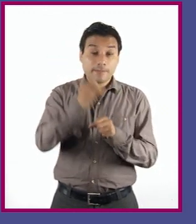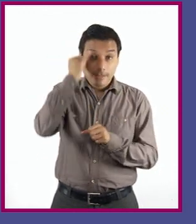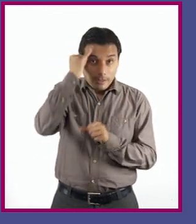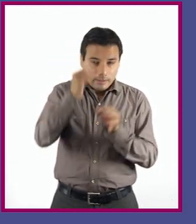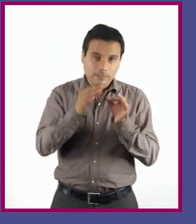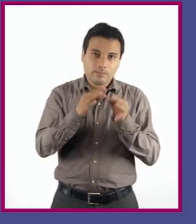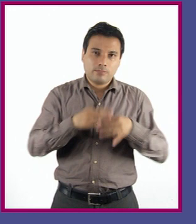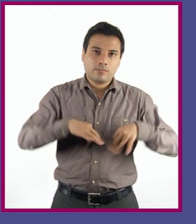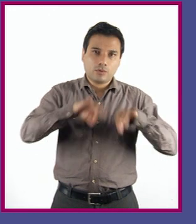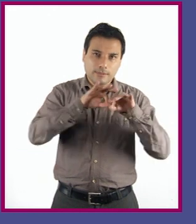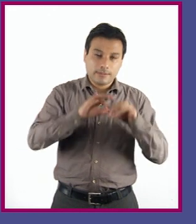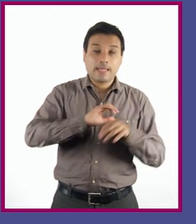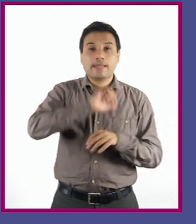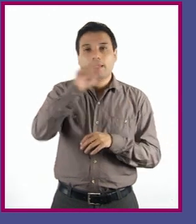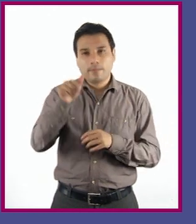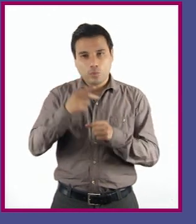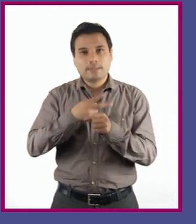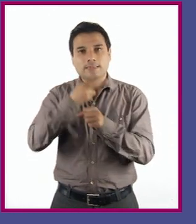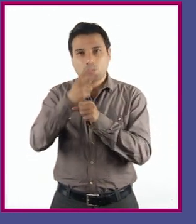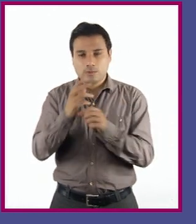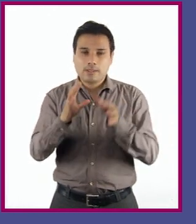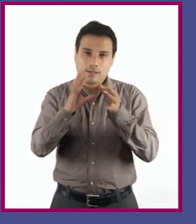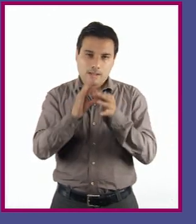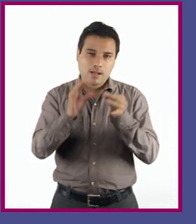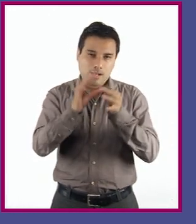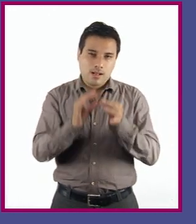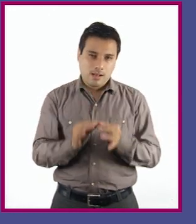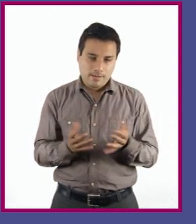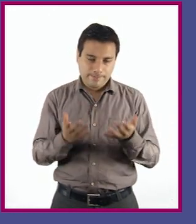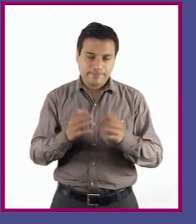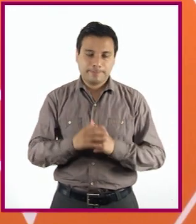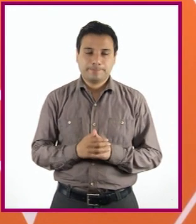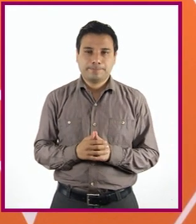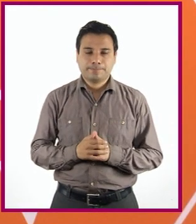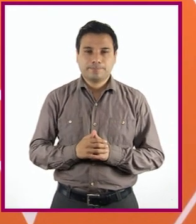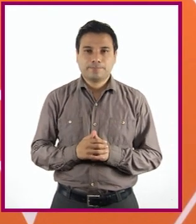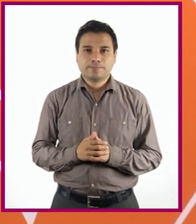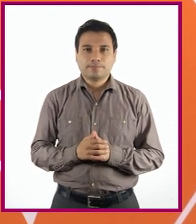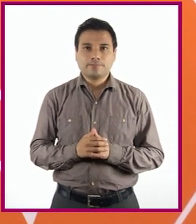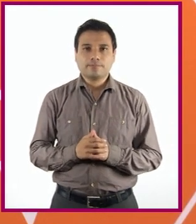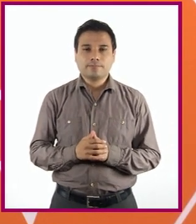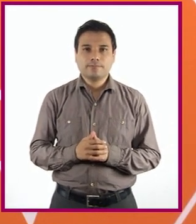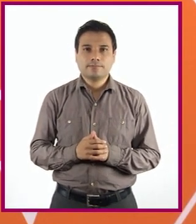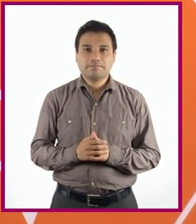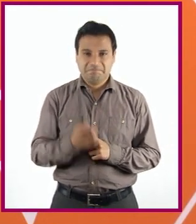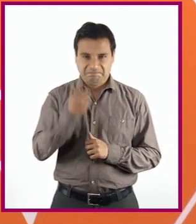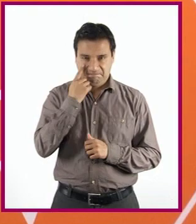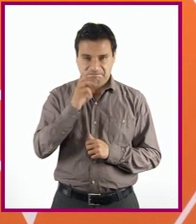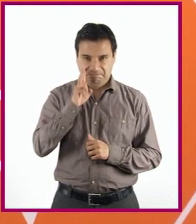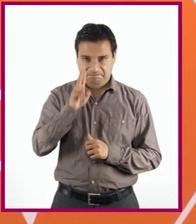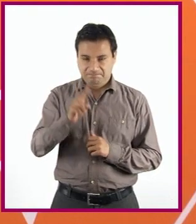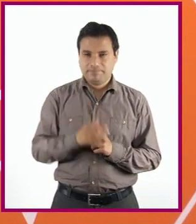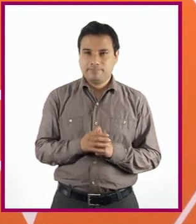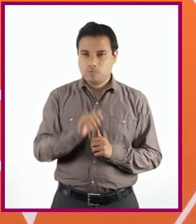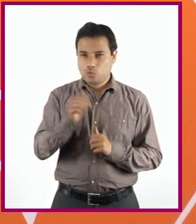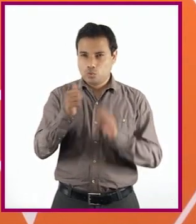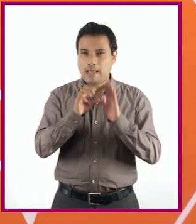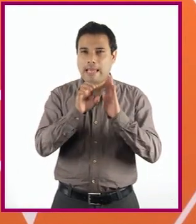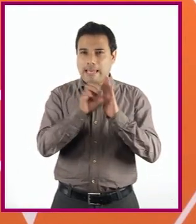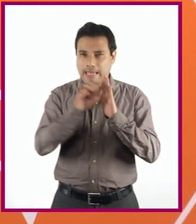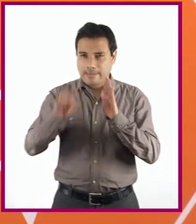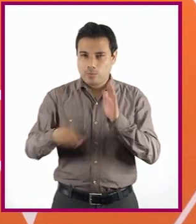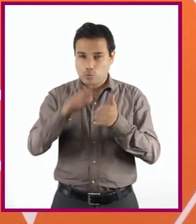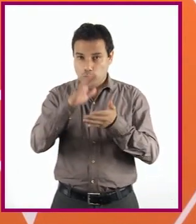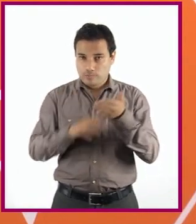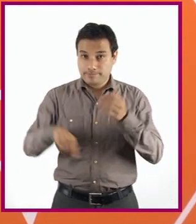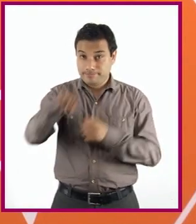mayor importancia. Las ideas subsecuentes enriquecen a la primera. En el siguiente fragmento pongan especial